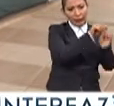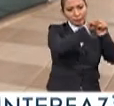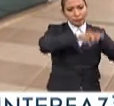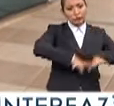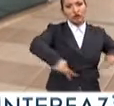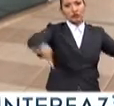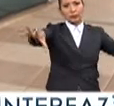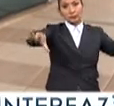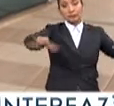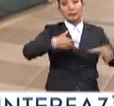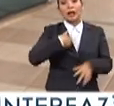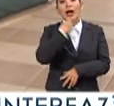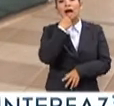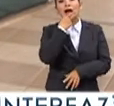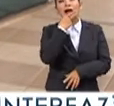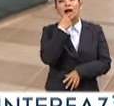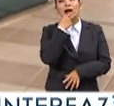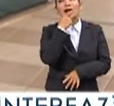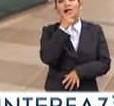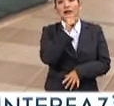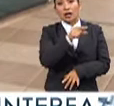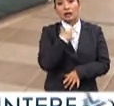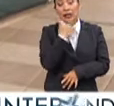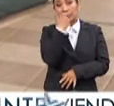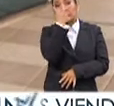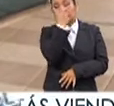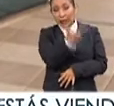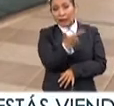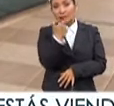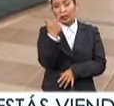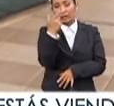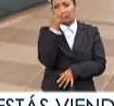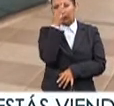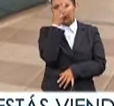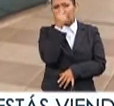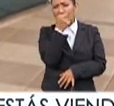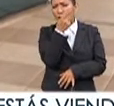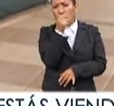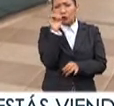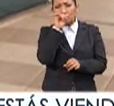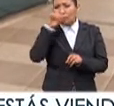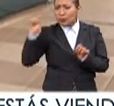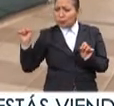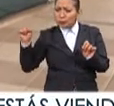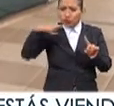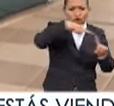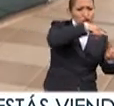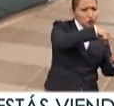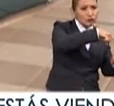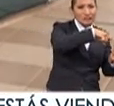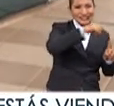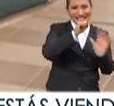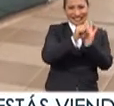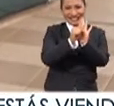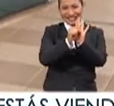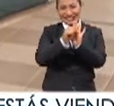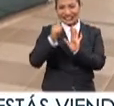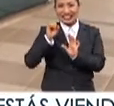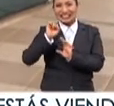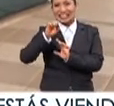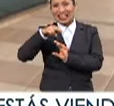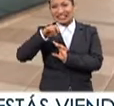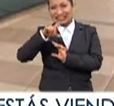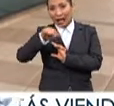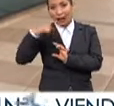distribuye estamos hablando de un de ley que son 7 segundos 8 segundos está claro que aquí